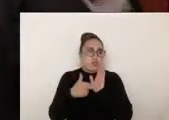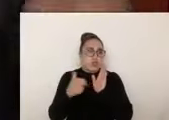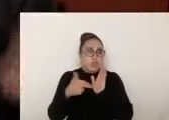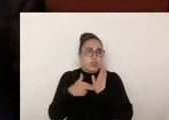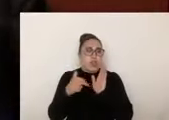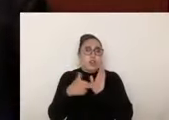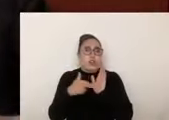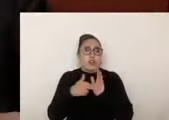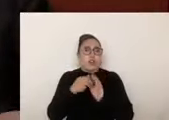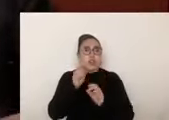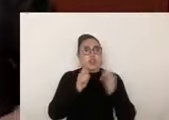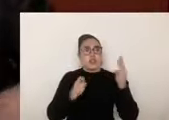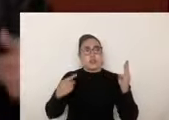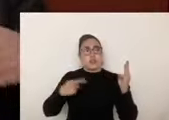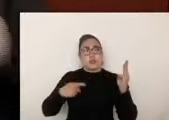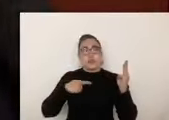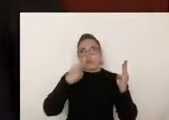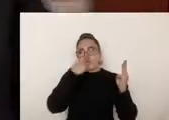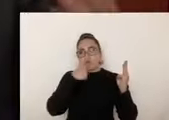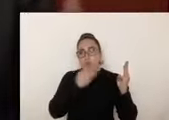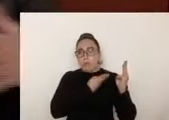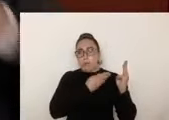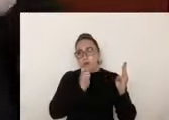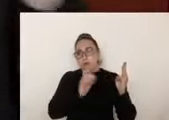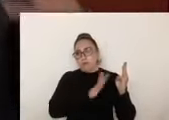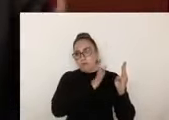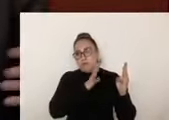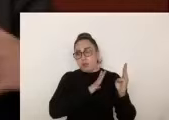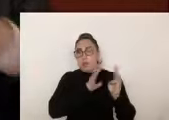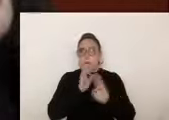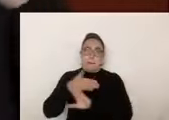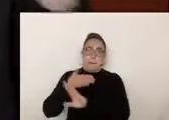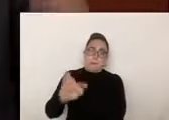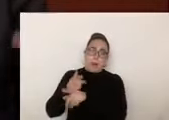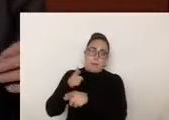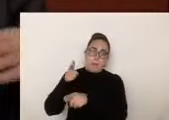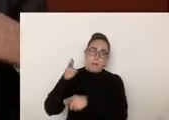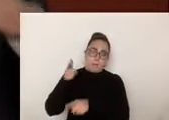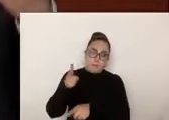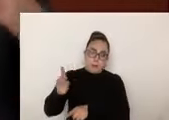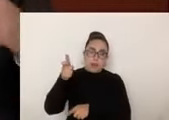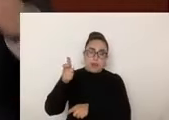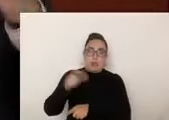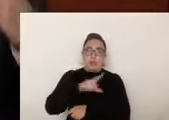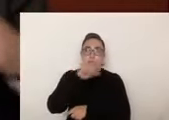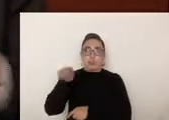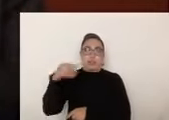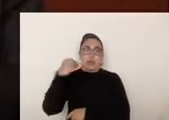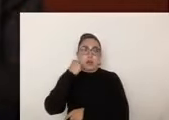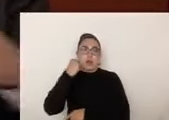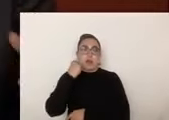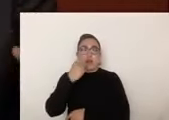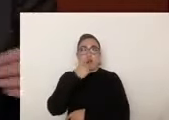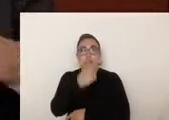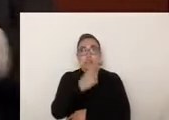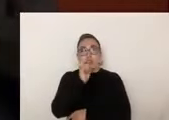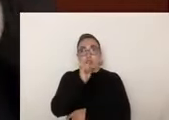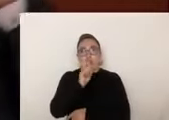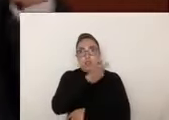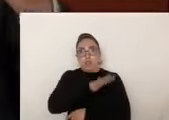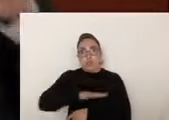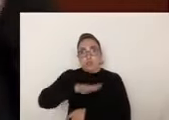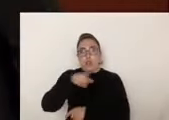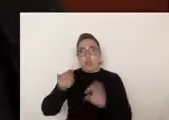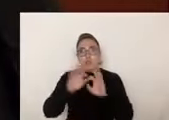por 3 tipos blancos saca una pistola, les dispara y entonces su abogado defensor intenta decir que, dada la situación en la que había vivido, y te cuenta